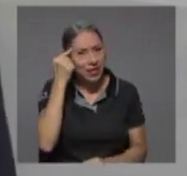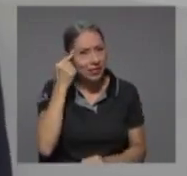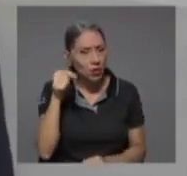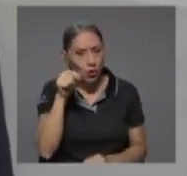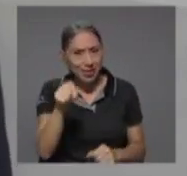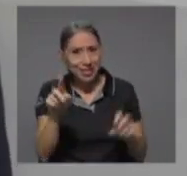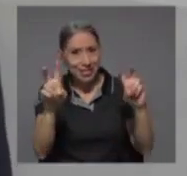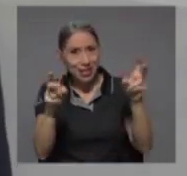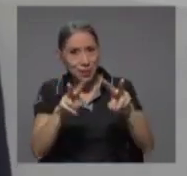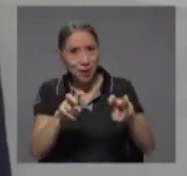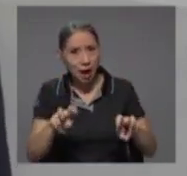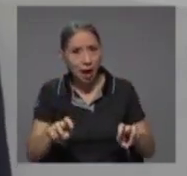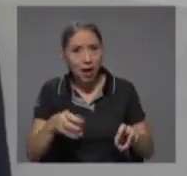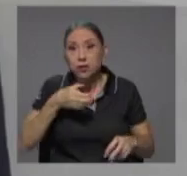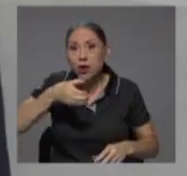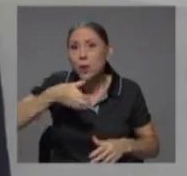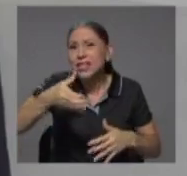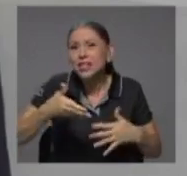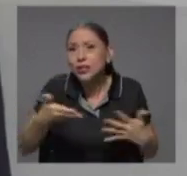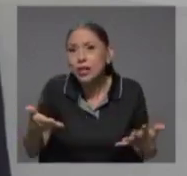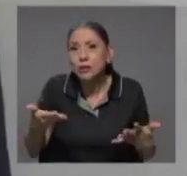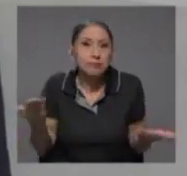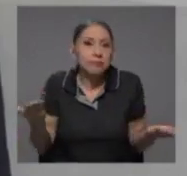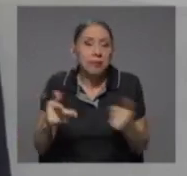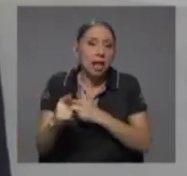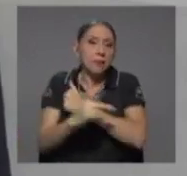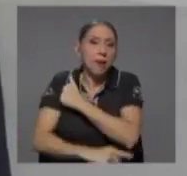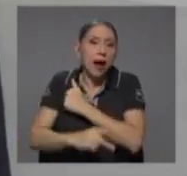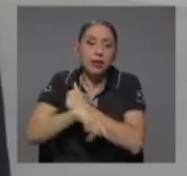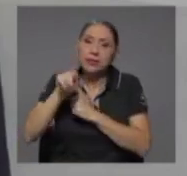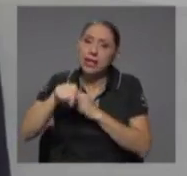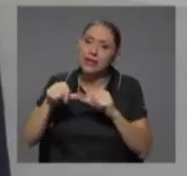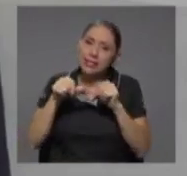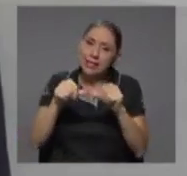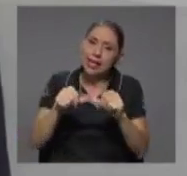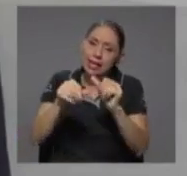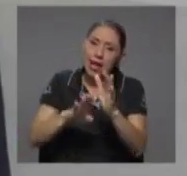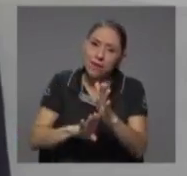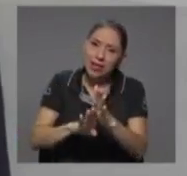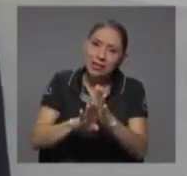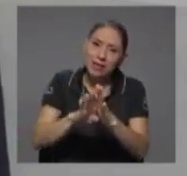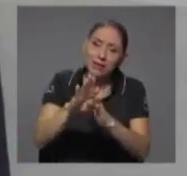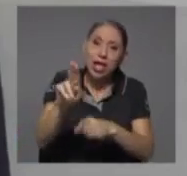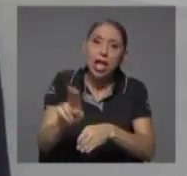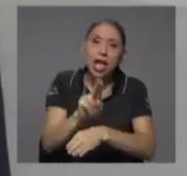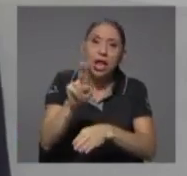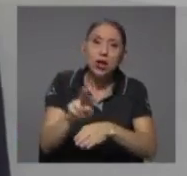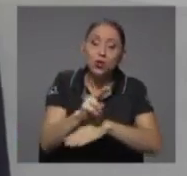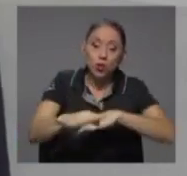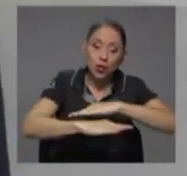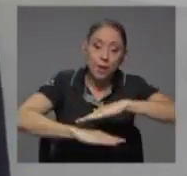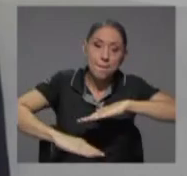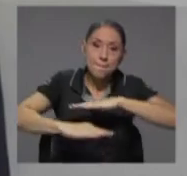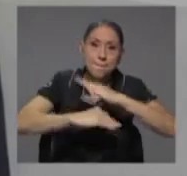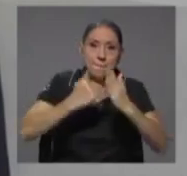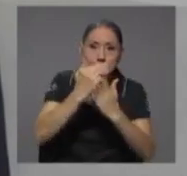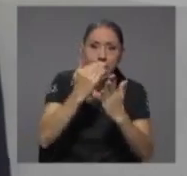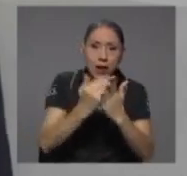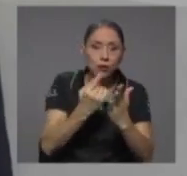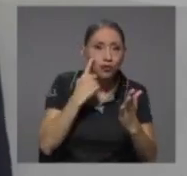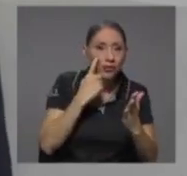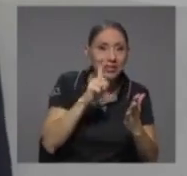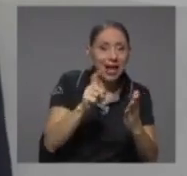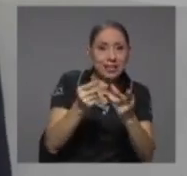que el país tiene que seguir avanzando en lo que es el uso de los marcos fiscales y presupuestarios de mediano